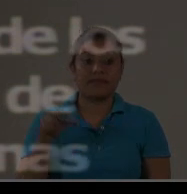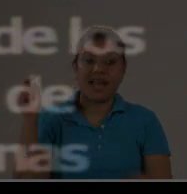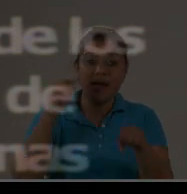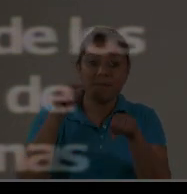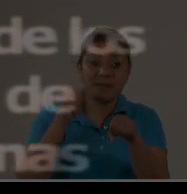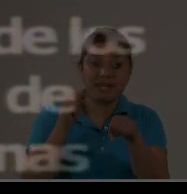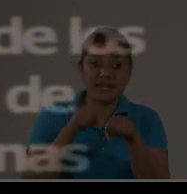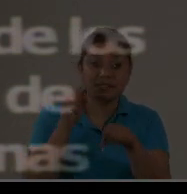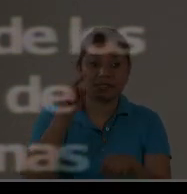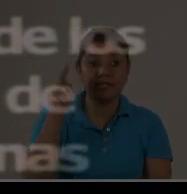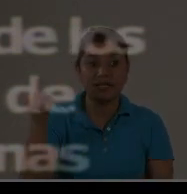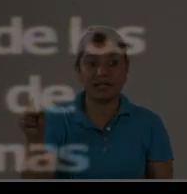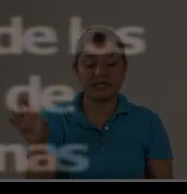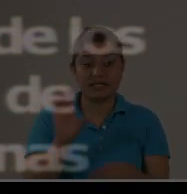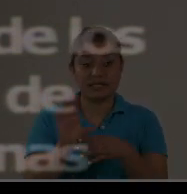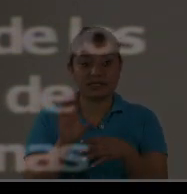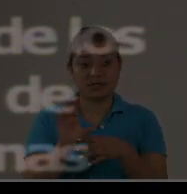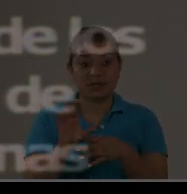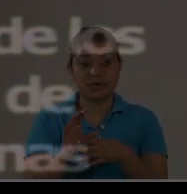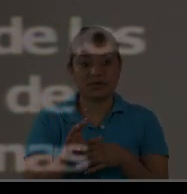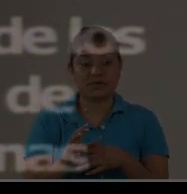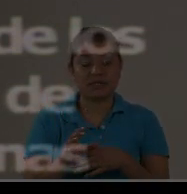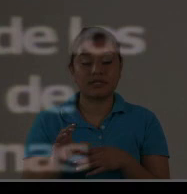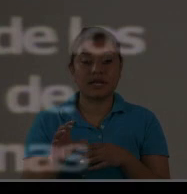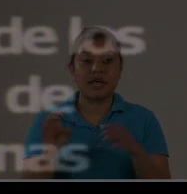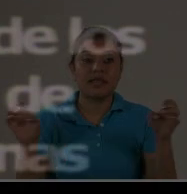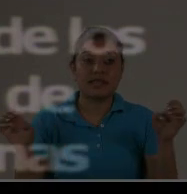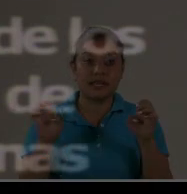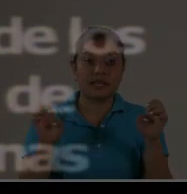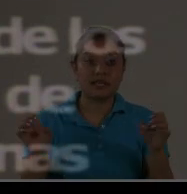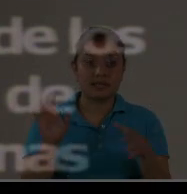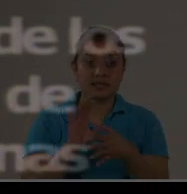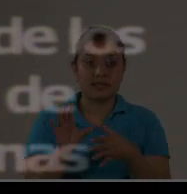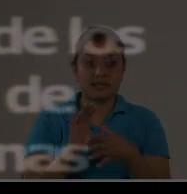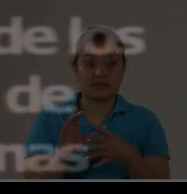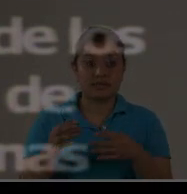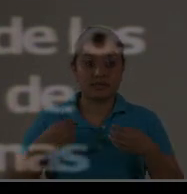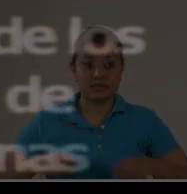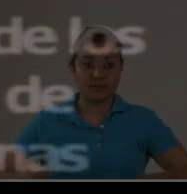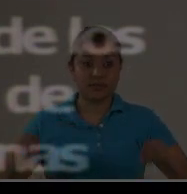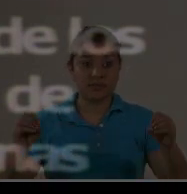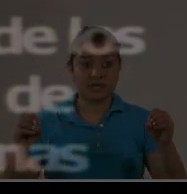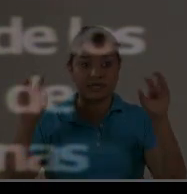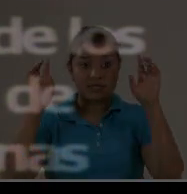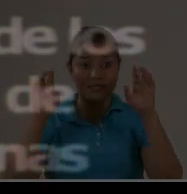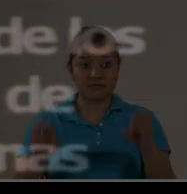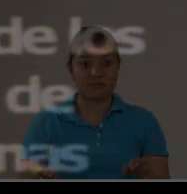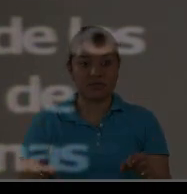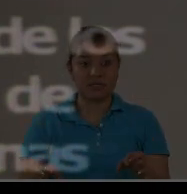reconocimiento el ejercicio de los derechos y la igualdad real de las oportunidades de las